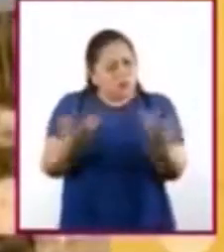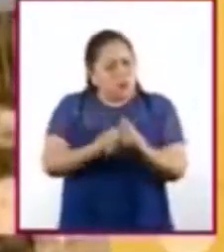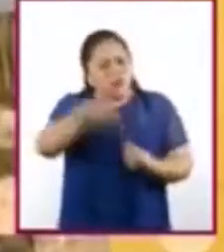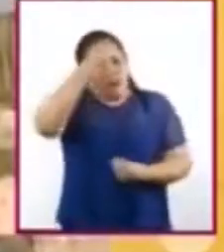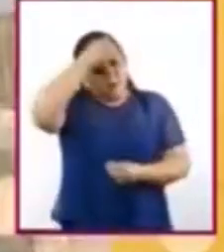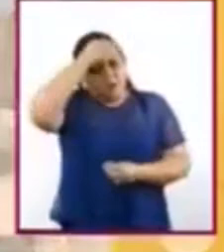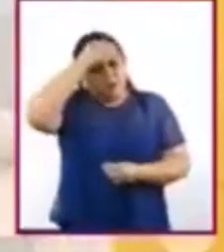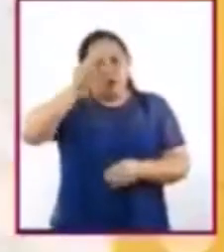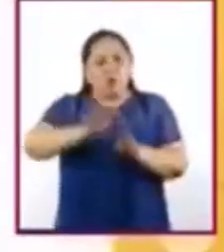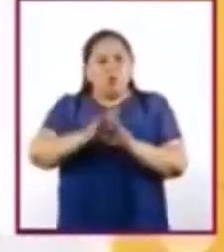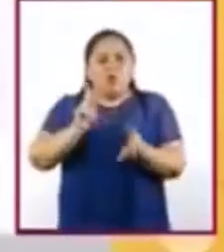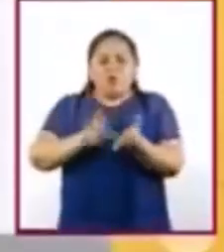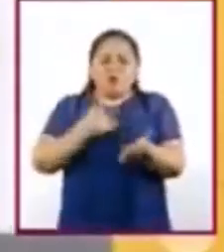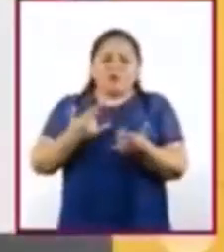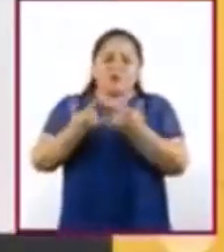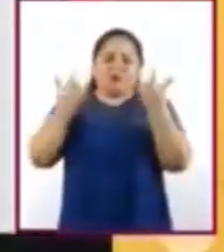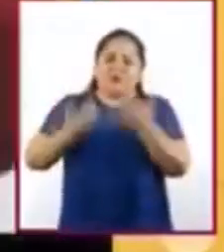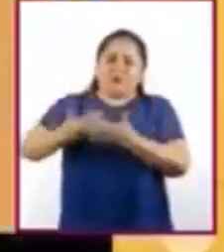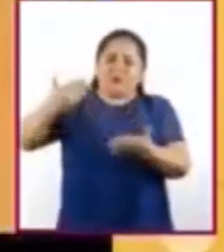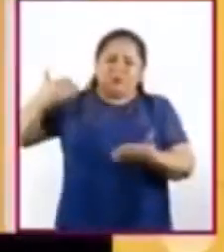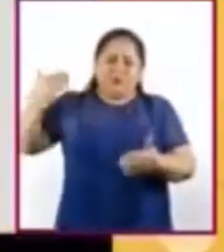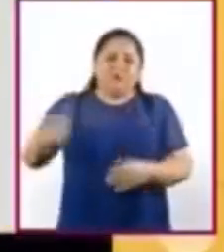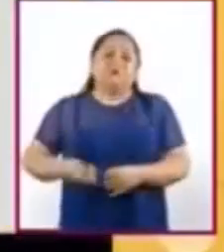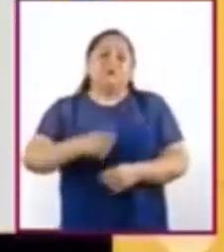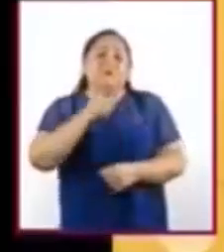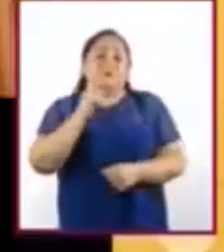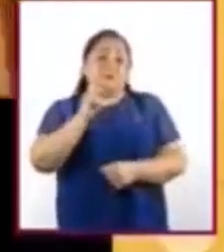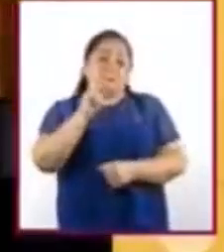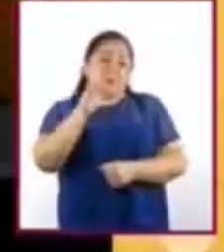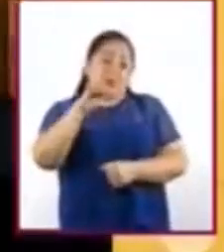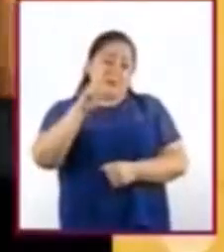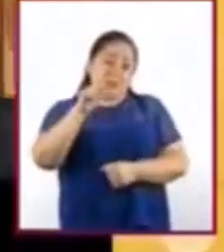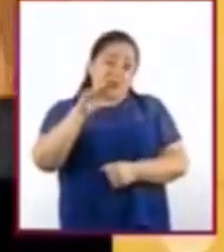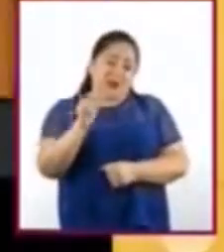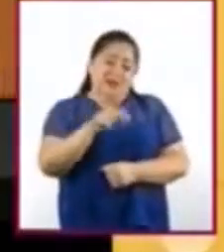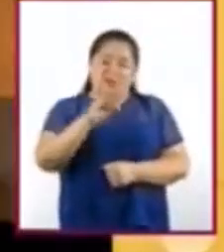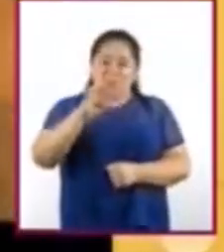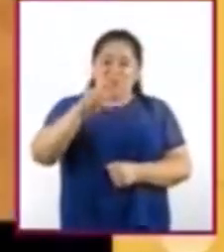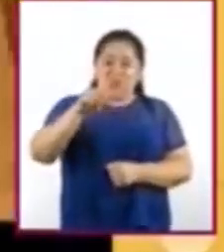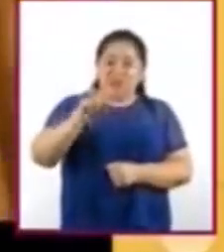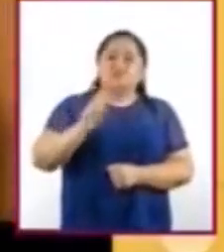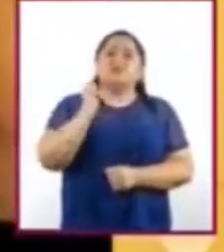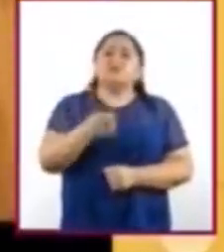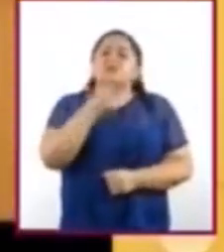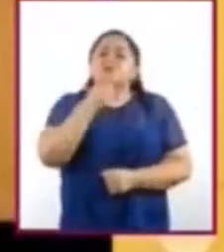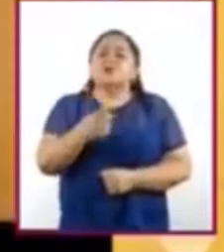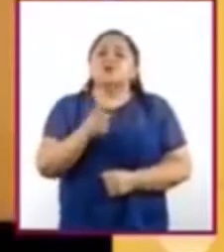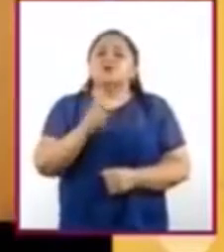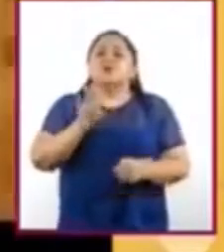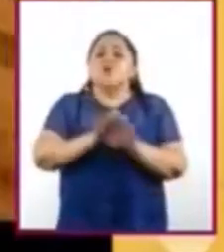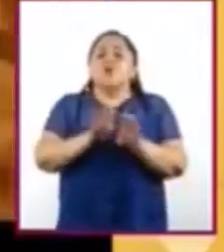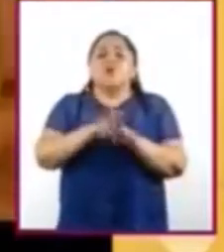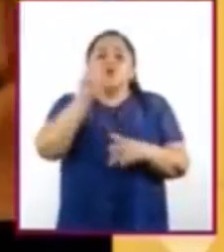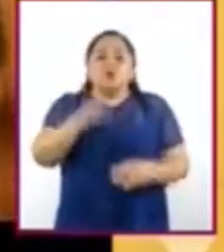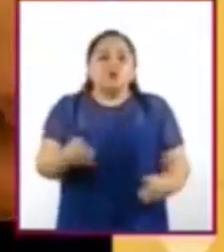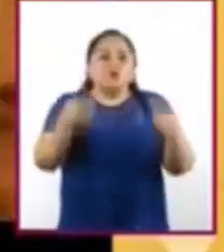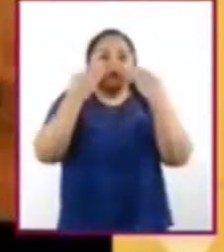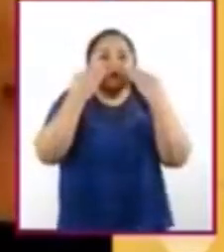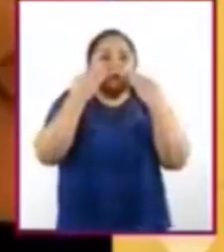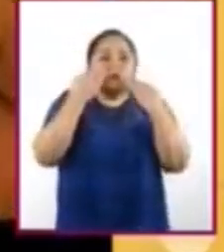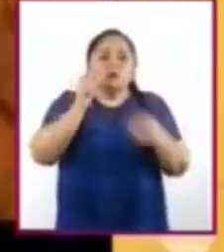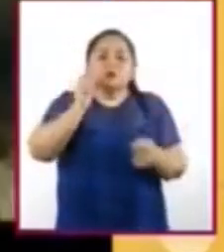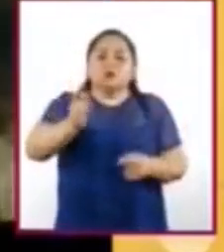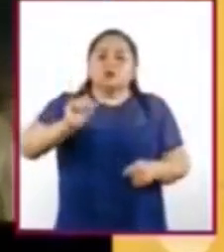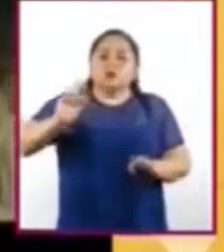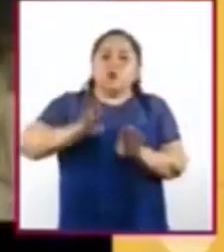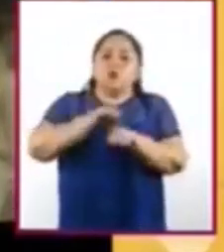a reconstruir la historia. Fuentes primarias. Las fuentes primarias son aquellas que proveen un testimonio directo sobre el